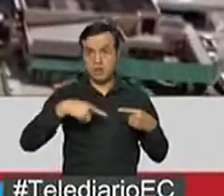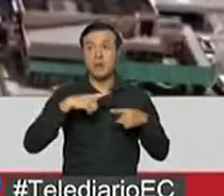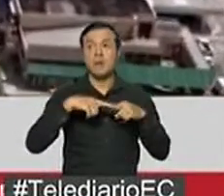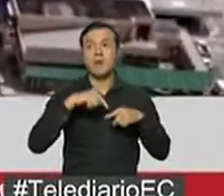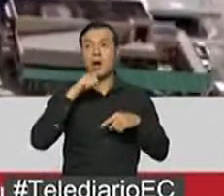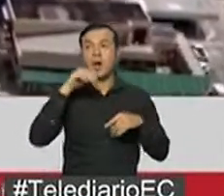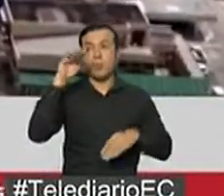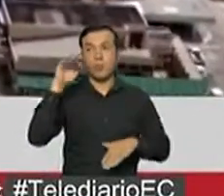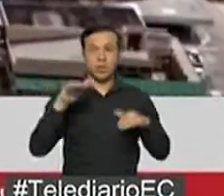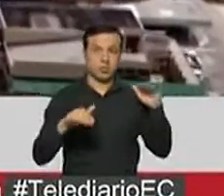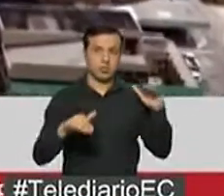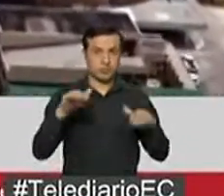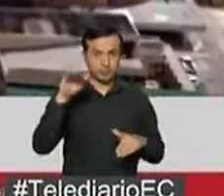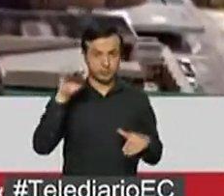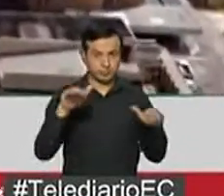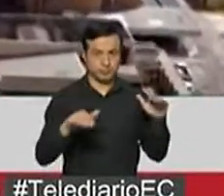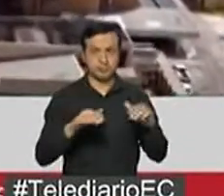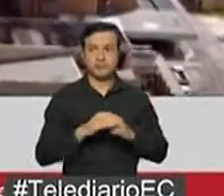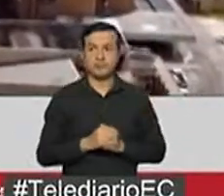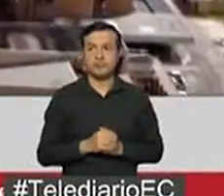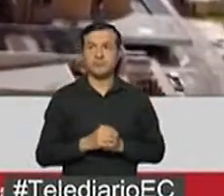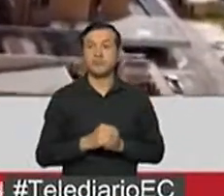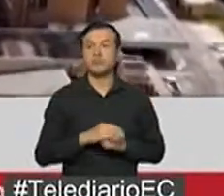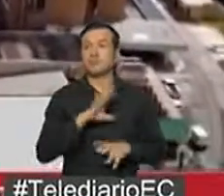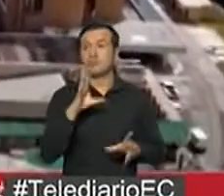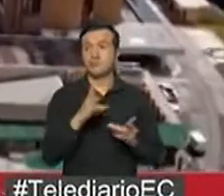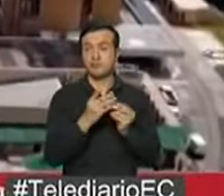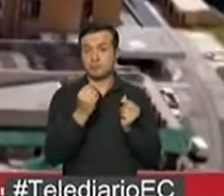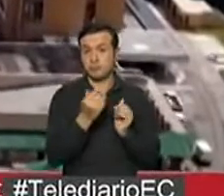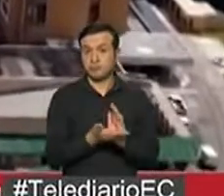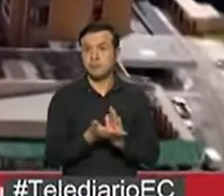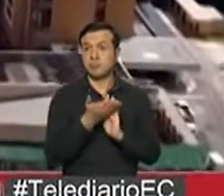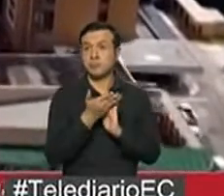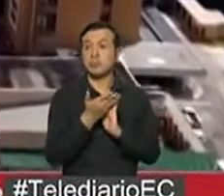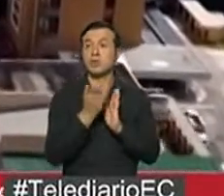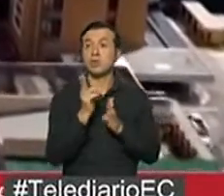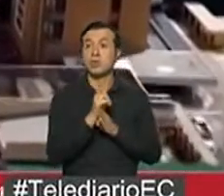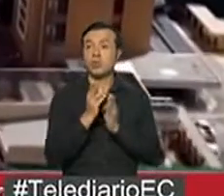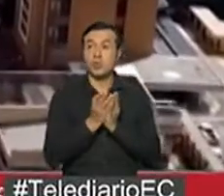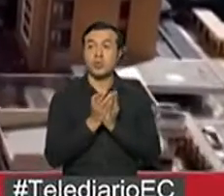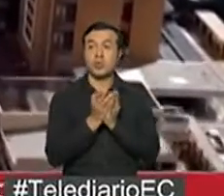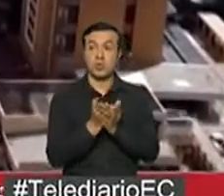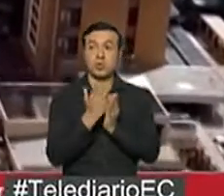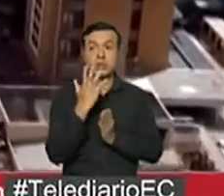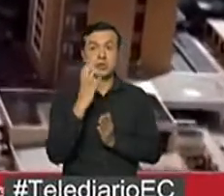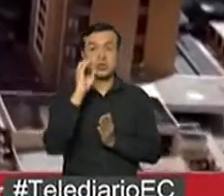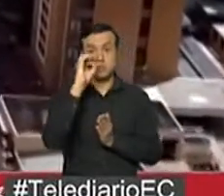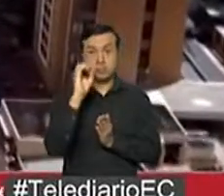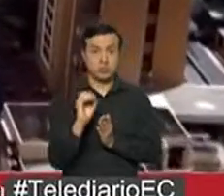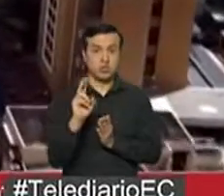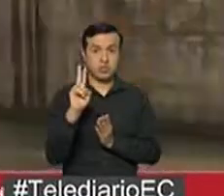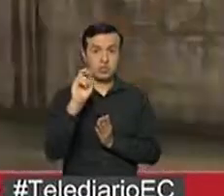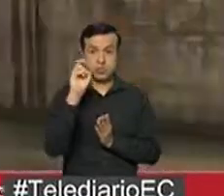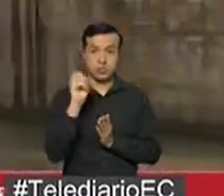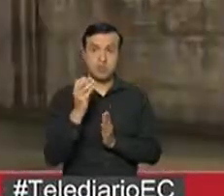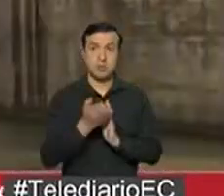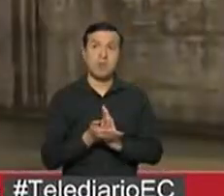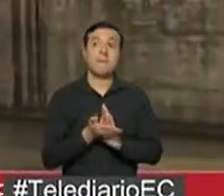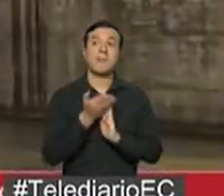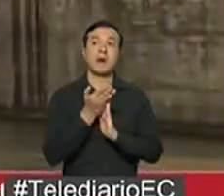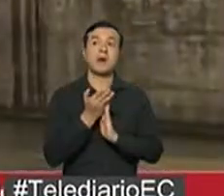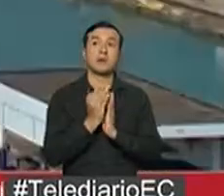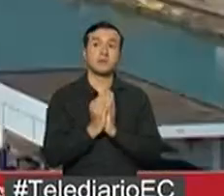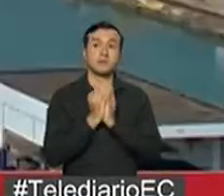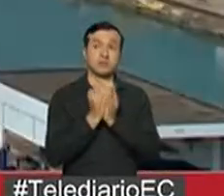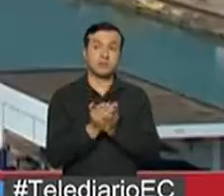agua del lago gatún cifras que incrementaría en el costo del uso del canal entre un 15 y 20 por ciento para las